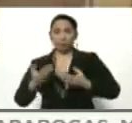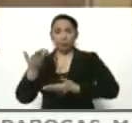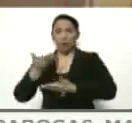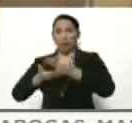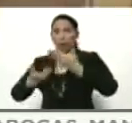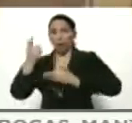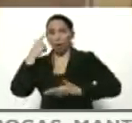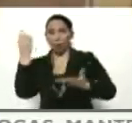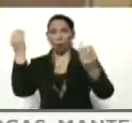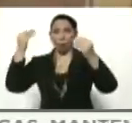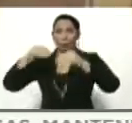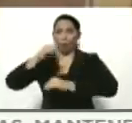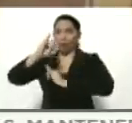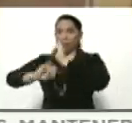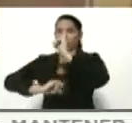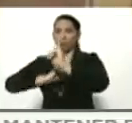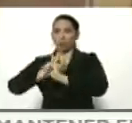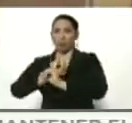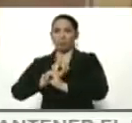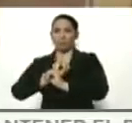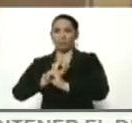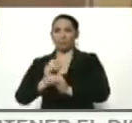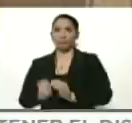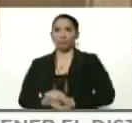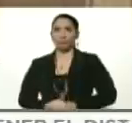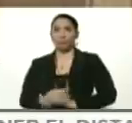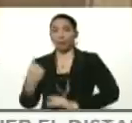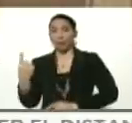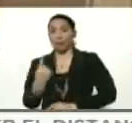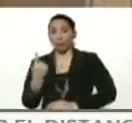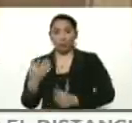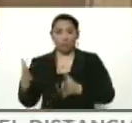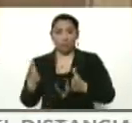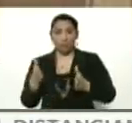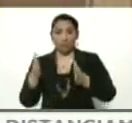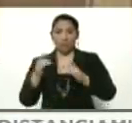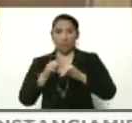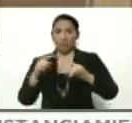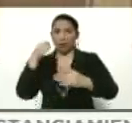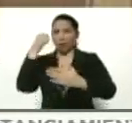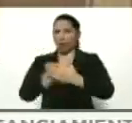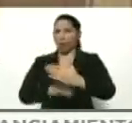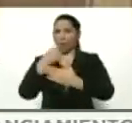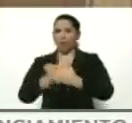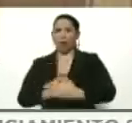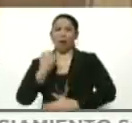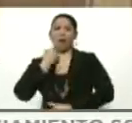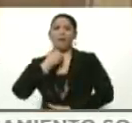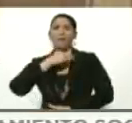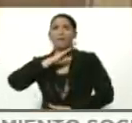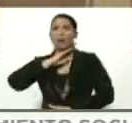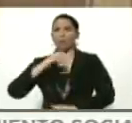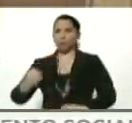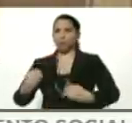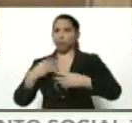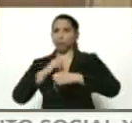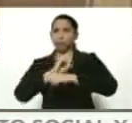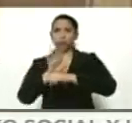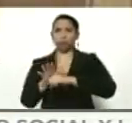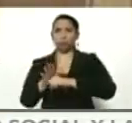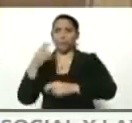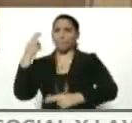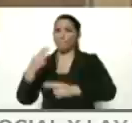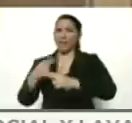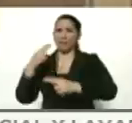cooperación internacional. La única vía para combatir esta pandemia tan peligrosa para